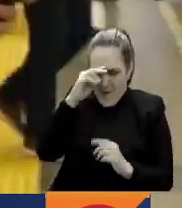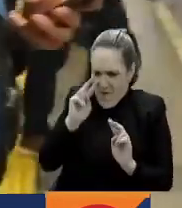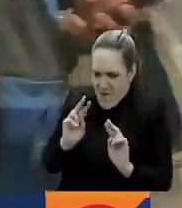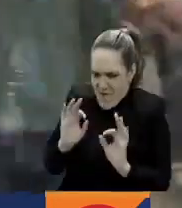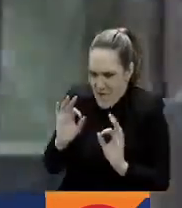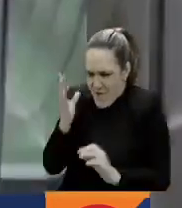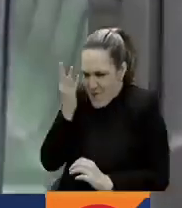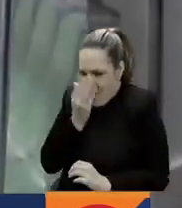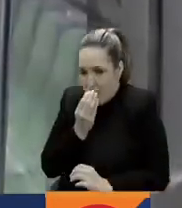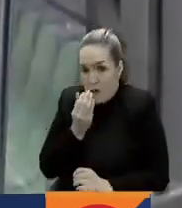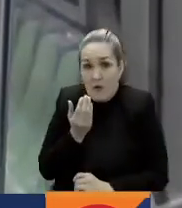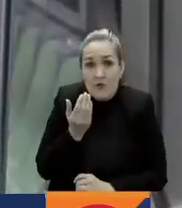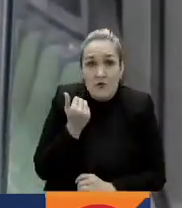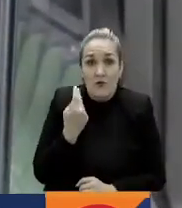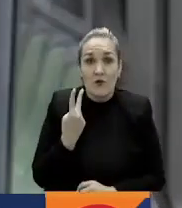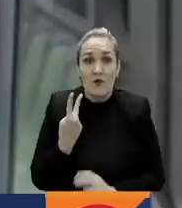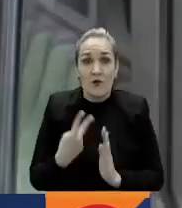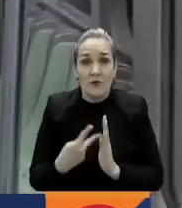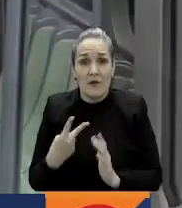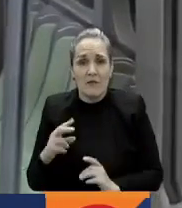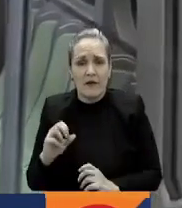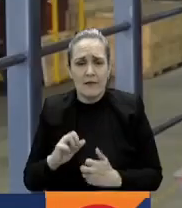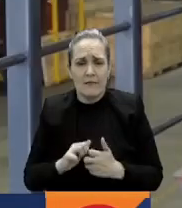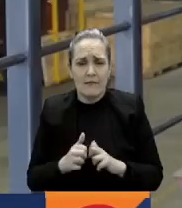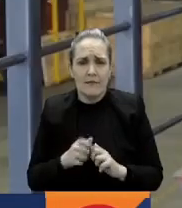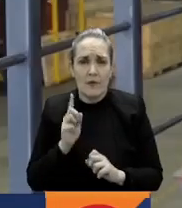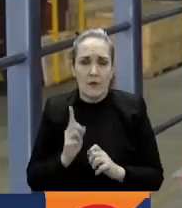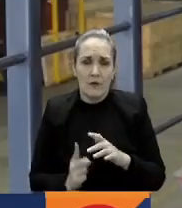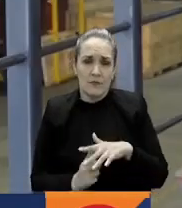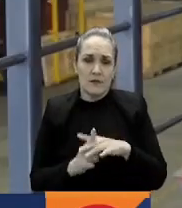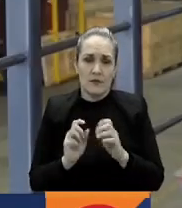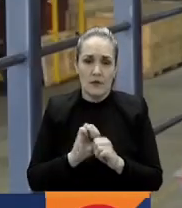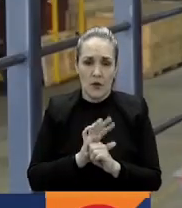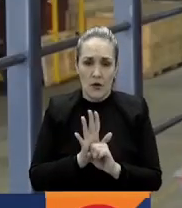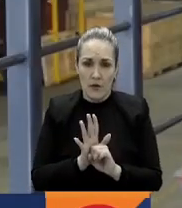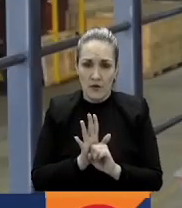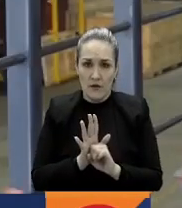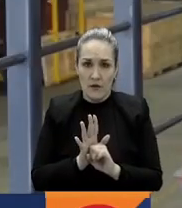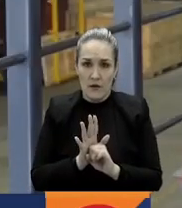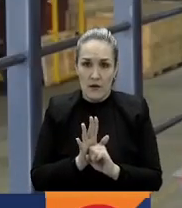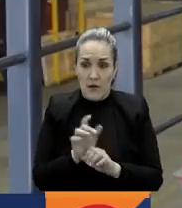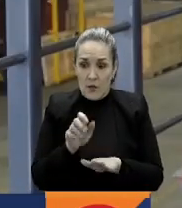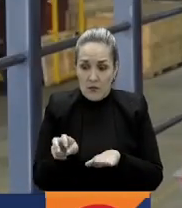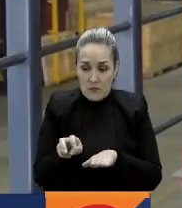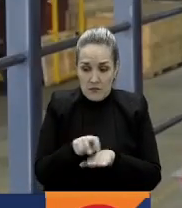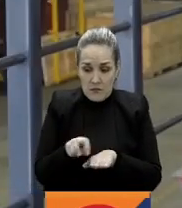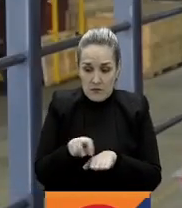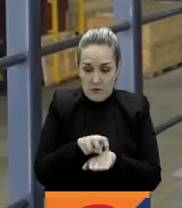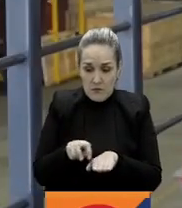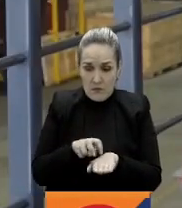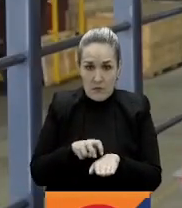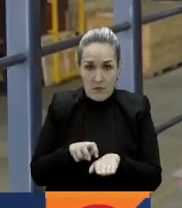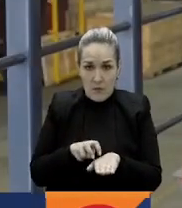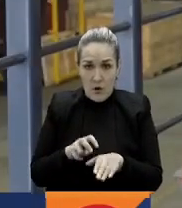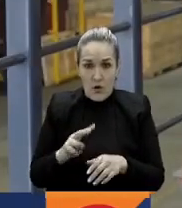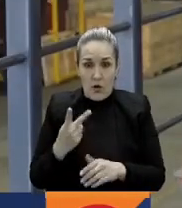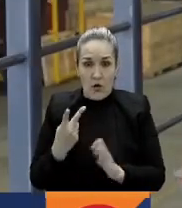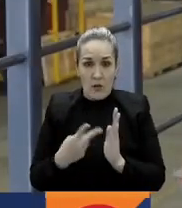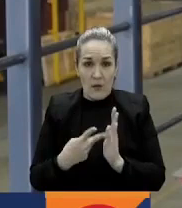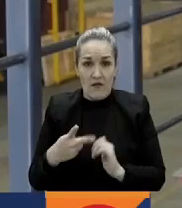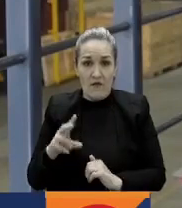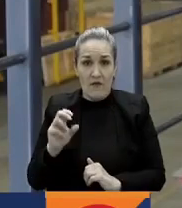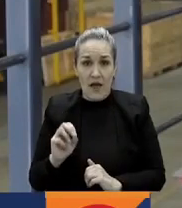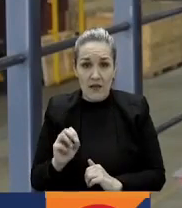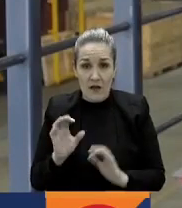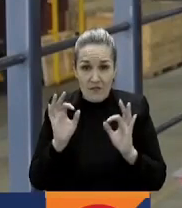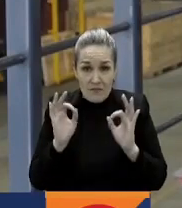ciudad enfrentó uno de sus más grandes retos, la pandemia. El número de pasajeros bajó en el año 2020 a una tercera parte